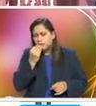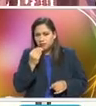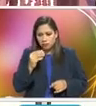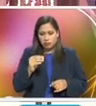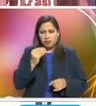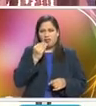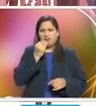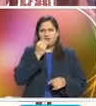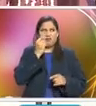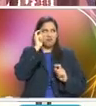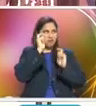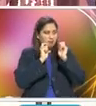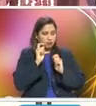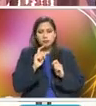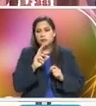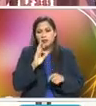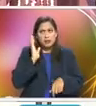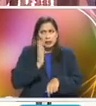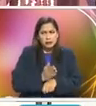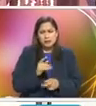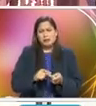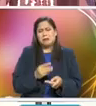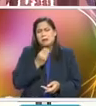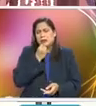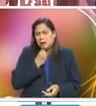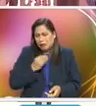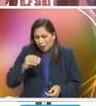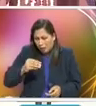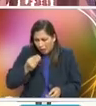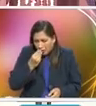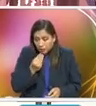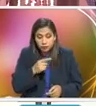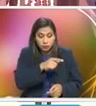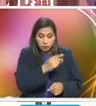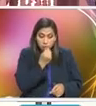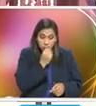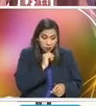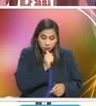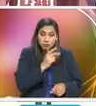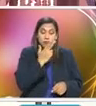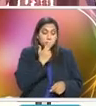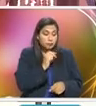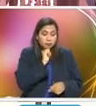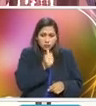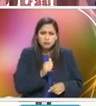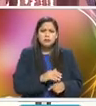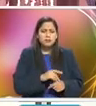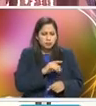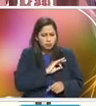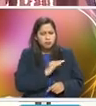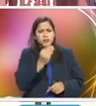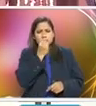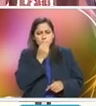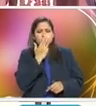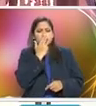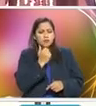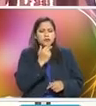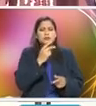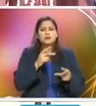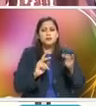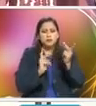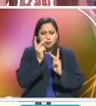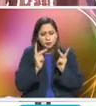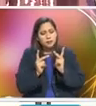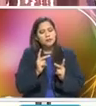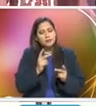es un castigo, no es una restricción, no es te come las verduras y no hay postre, sino al contrario, puedes disfrutar el postre y las verduras de la